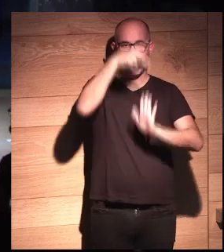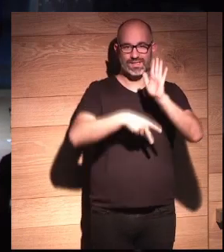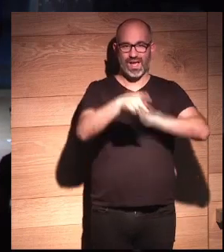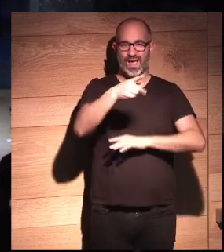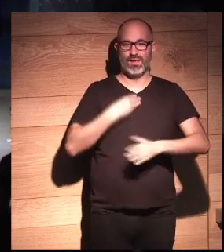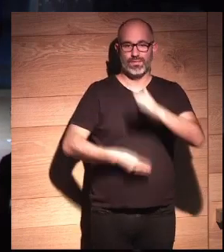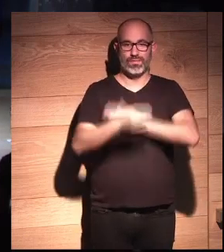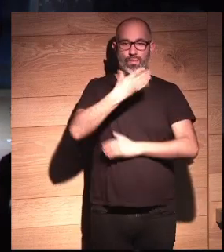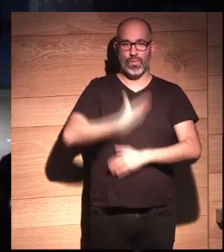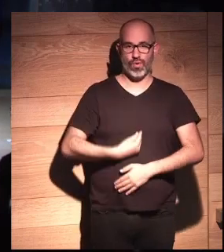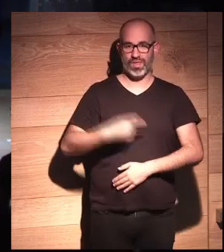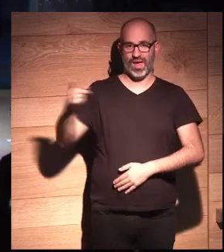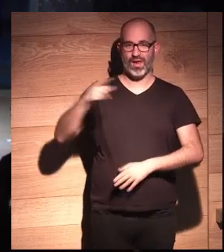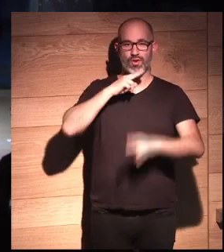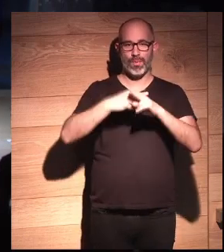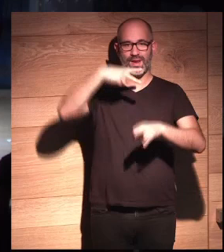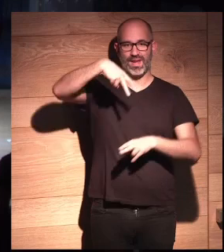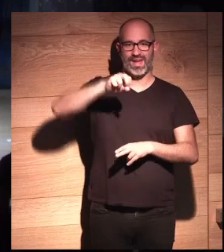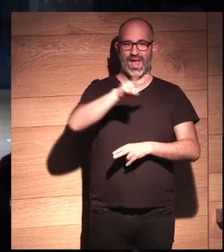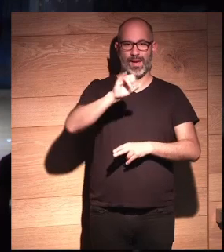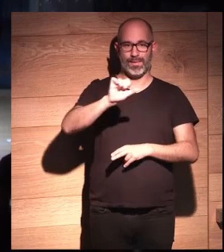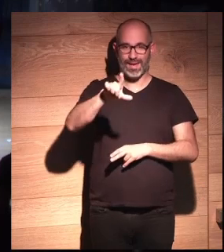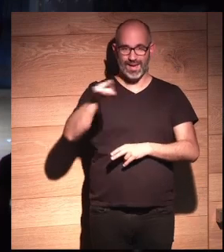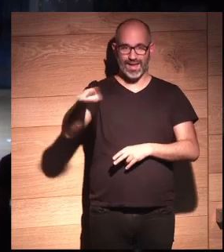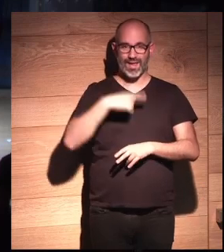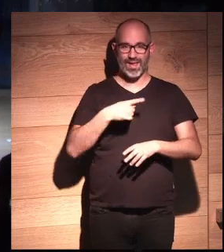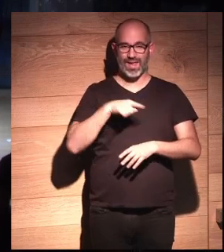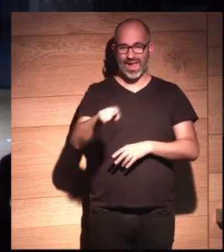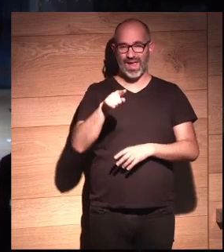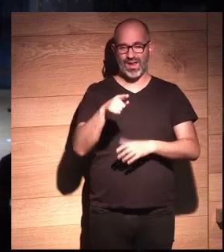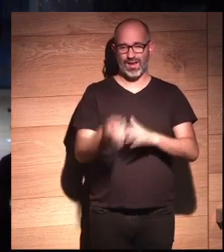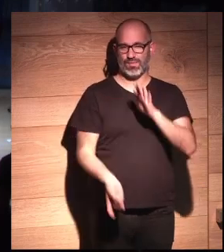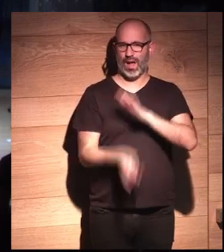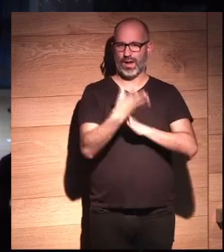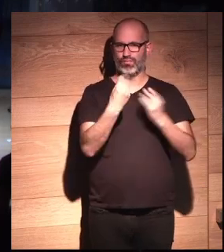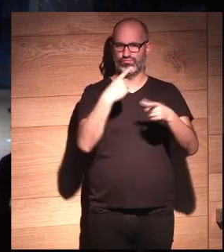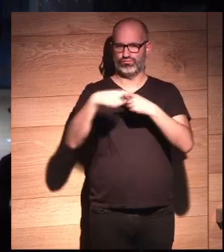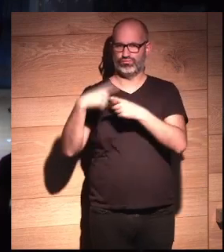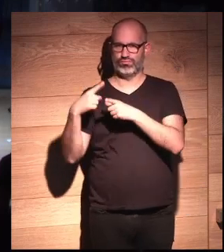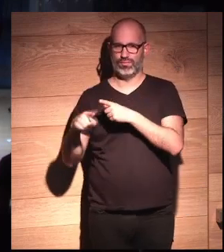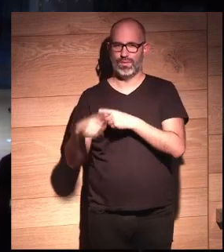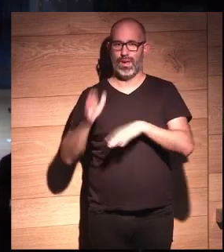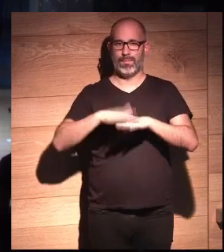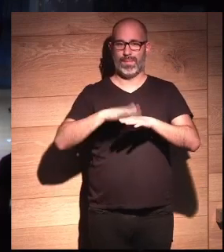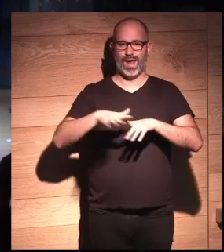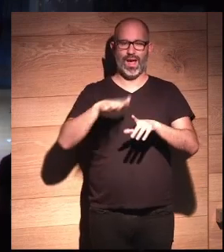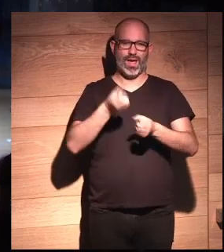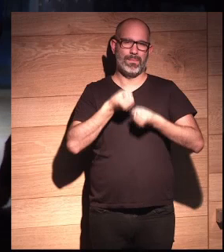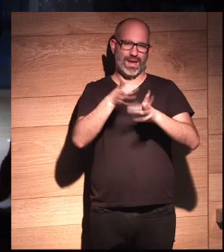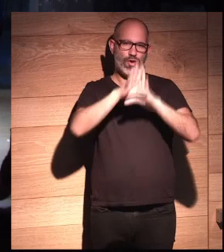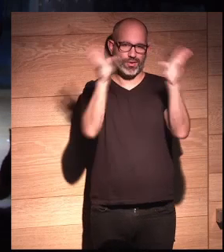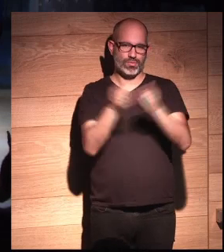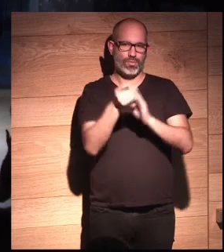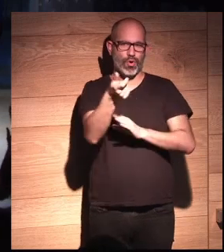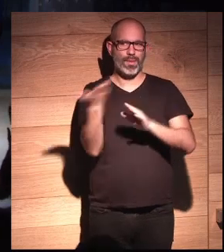de Murcia, se llama Nabil, y él es el fundador de Black Mamba Films. Y bueno, para contextualizaros un poco,